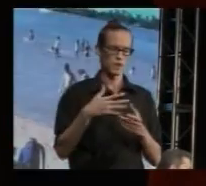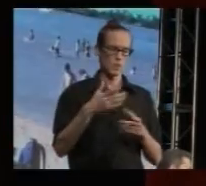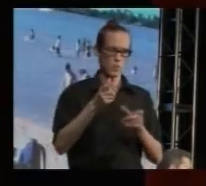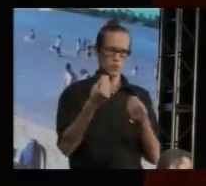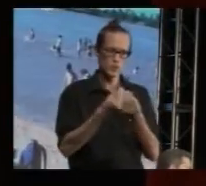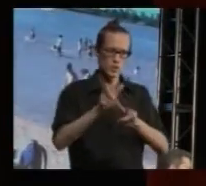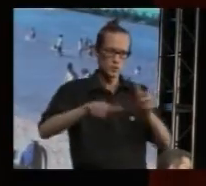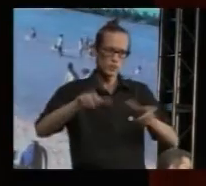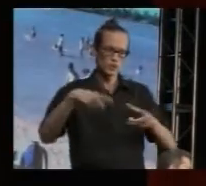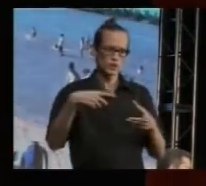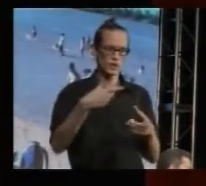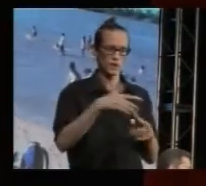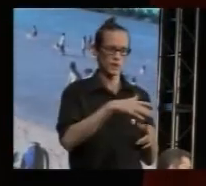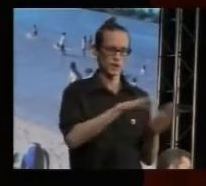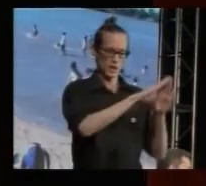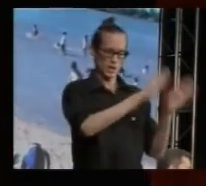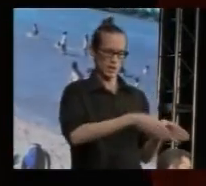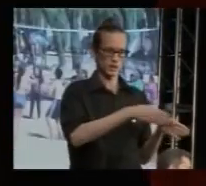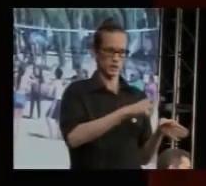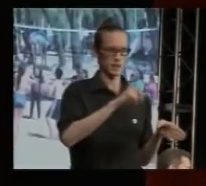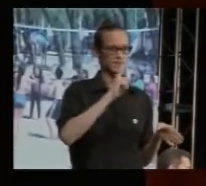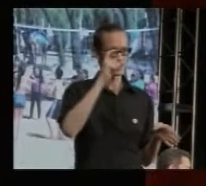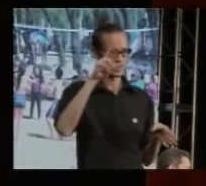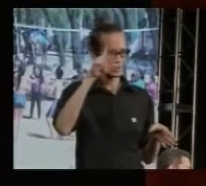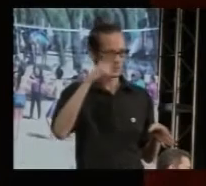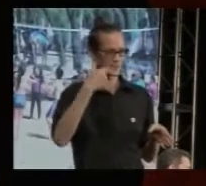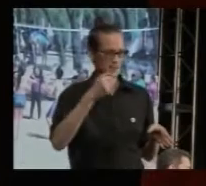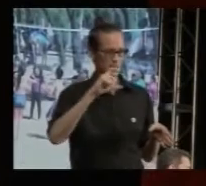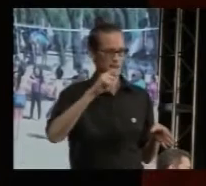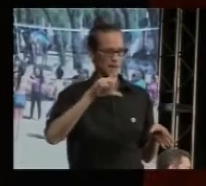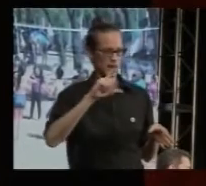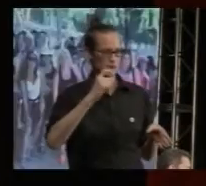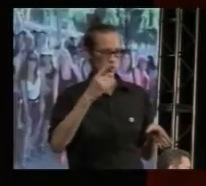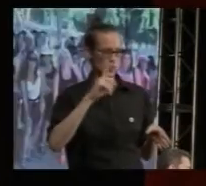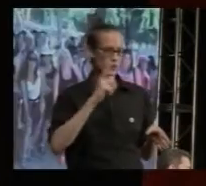residencia municipal Teresa de Calcuta y en el Centro de Integración